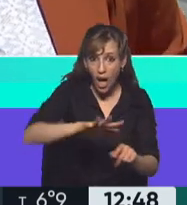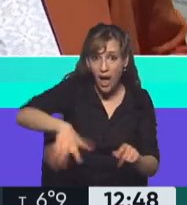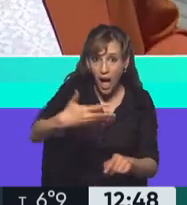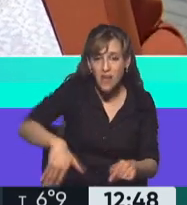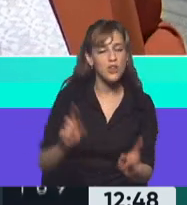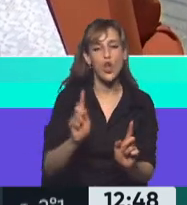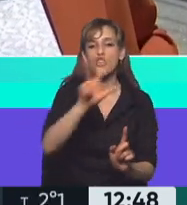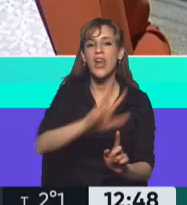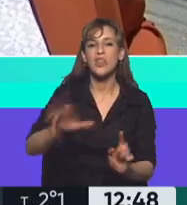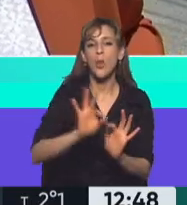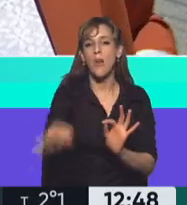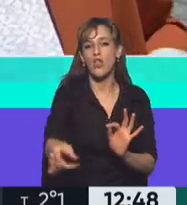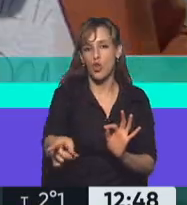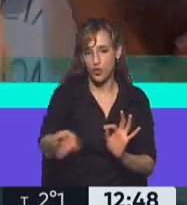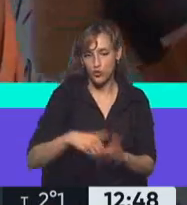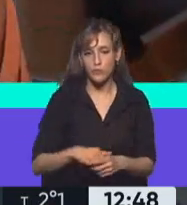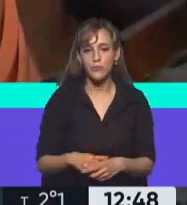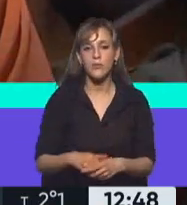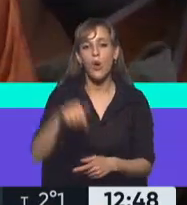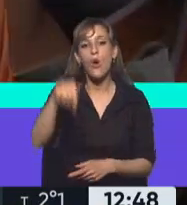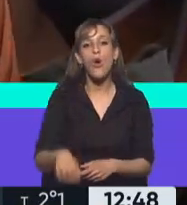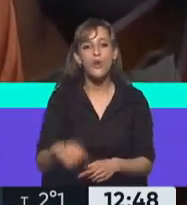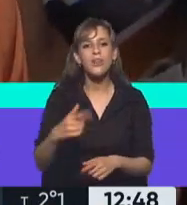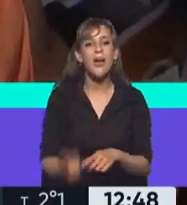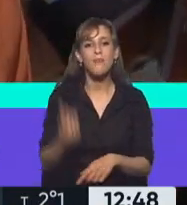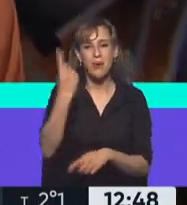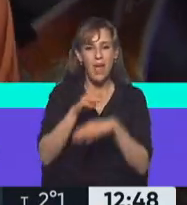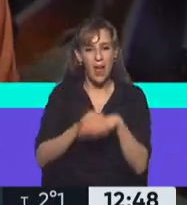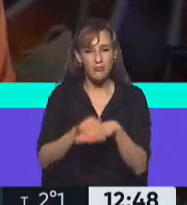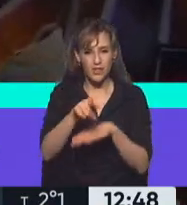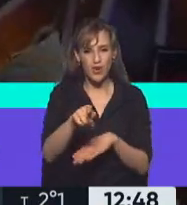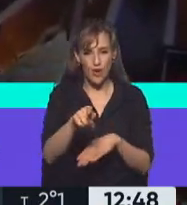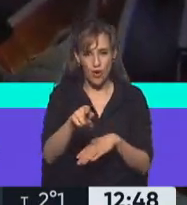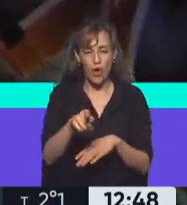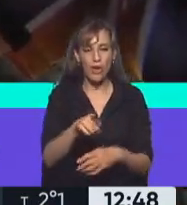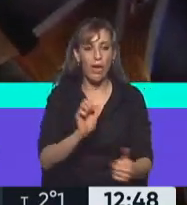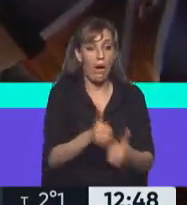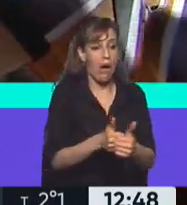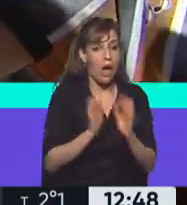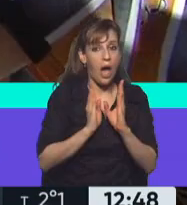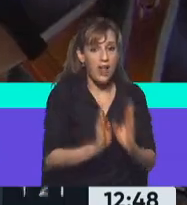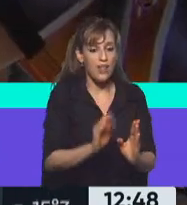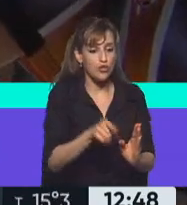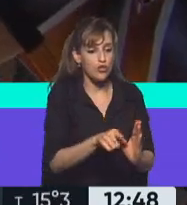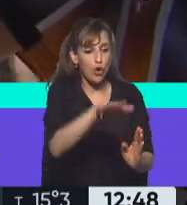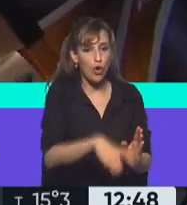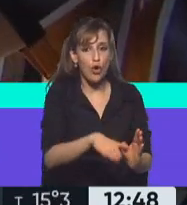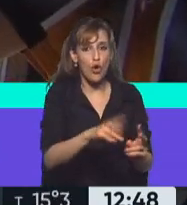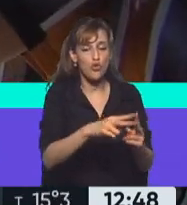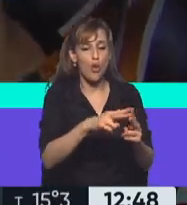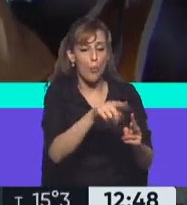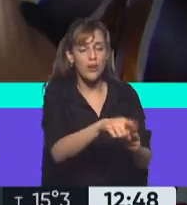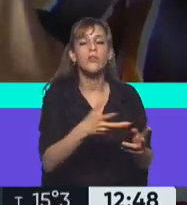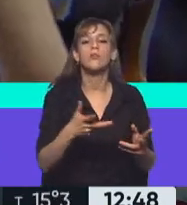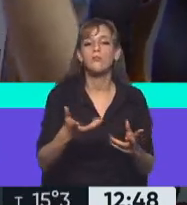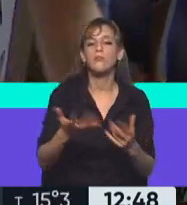este lugar. Y a la mañana estábamos hablando con un amigo, con el primer amigo que lo asiste a Brandon, con Celso. Vamos a ver el lugar donde fue el hecho y qué